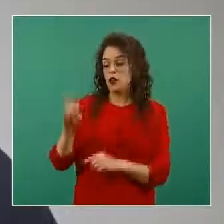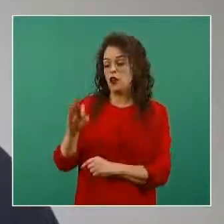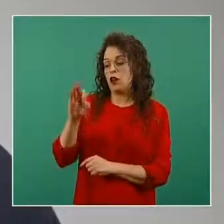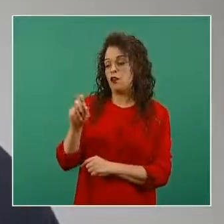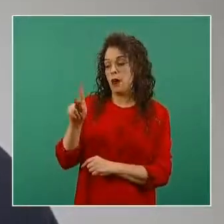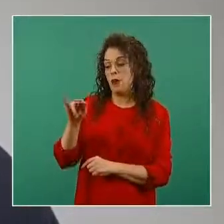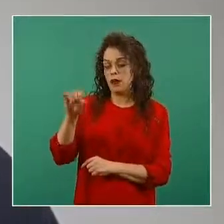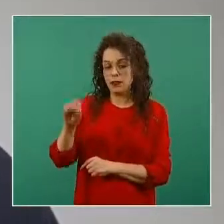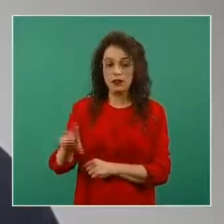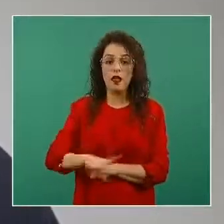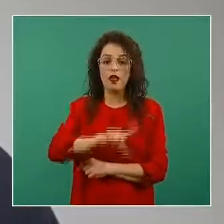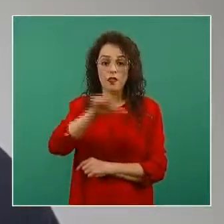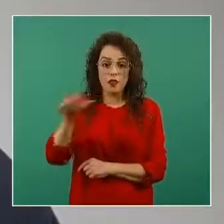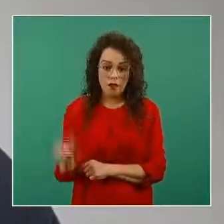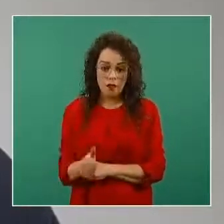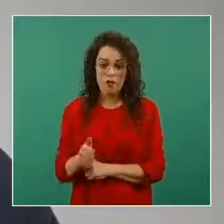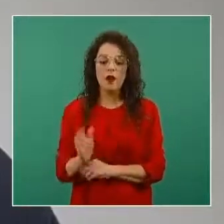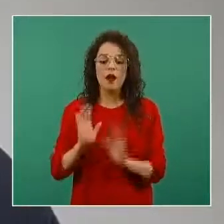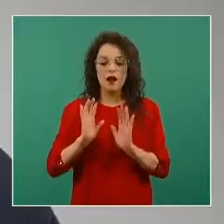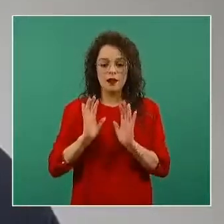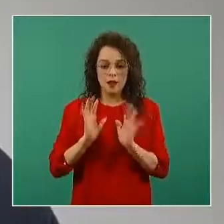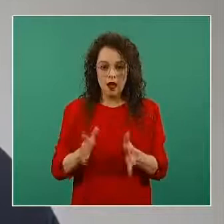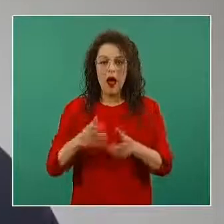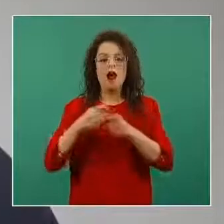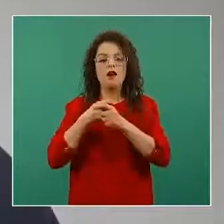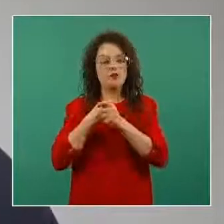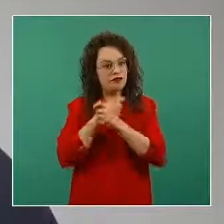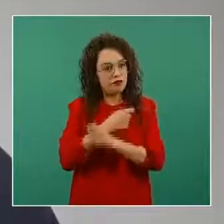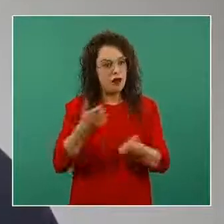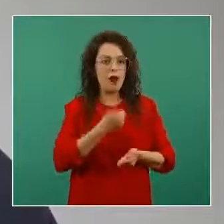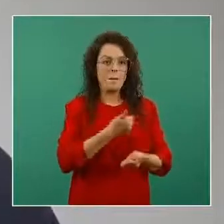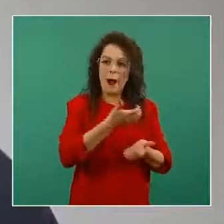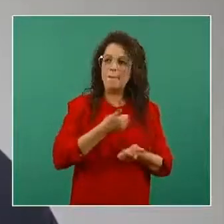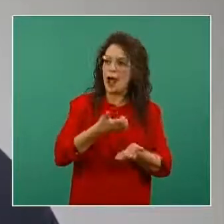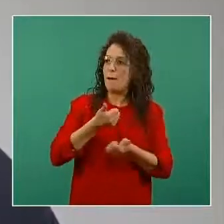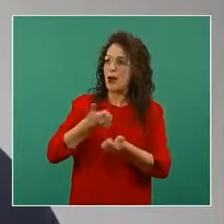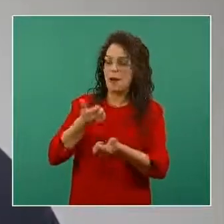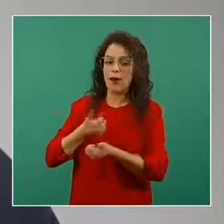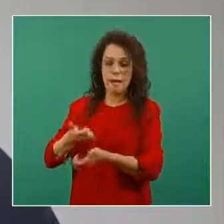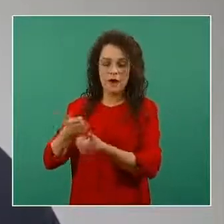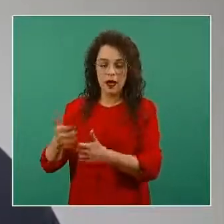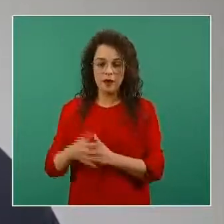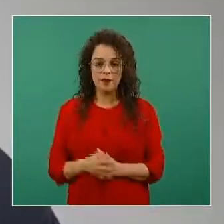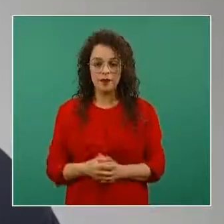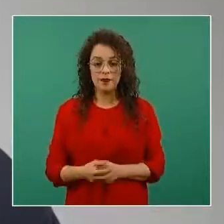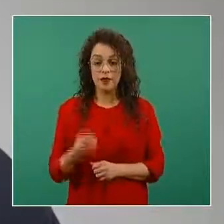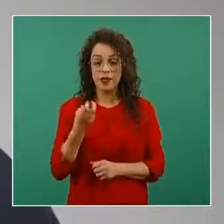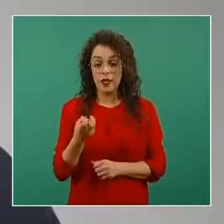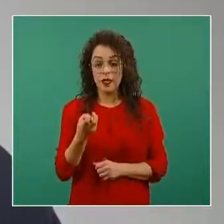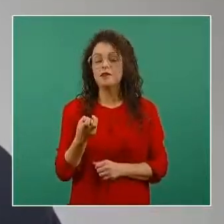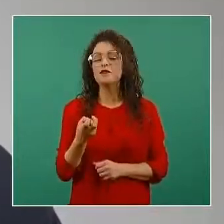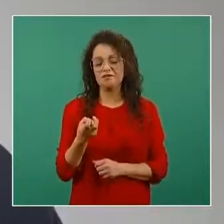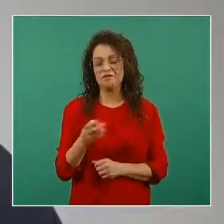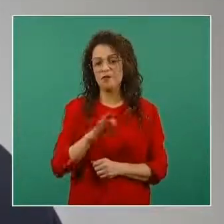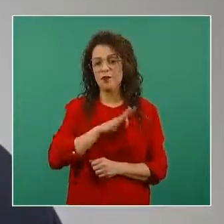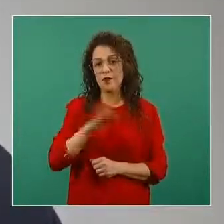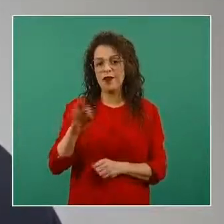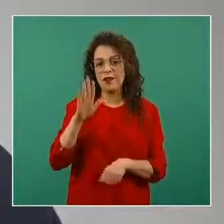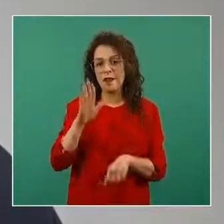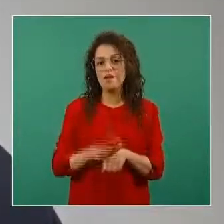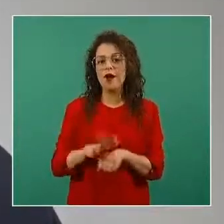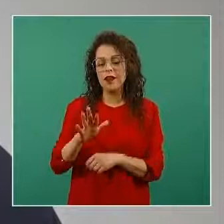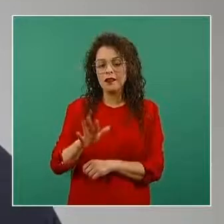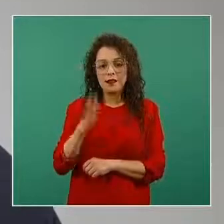concluidos estos salen rápidamente a su distribución. Esto hace que el ejercicio sea muy dinámico y que